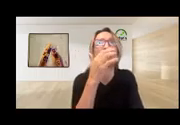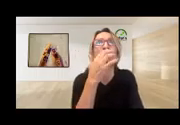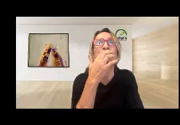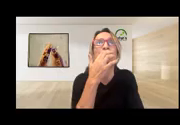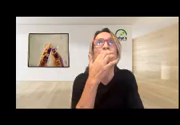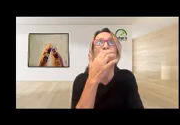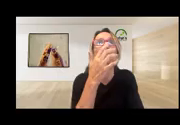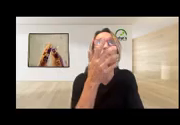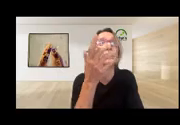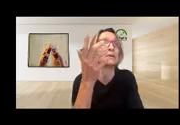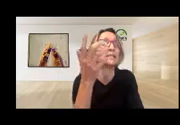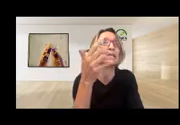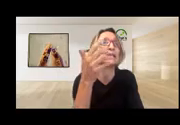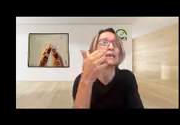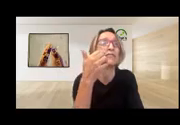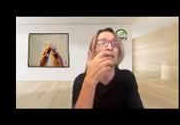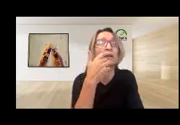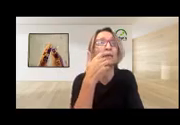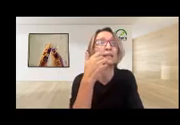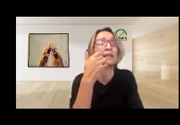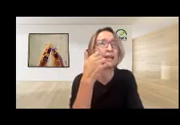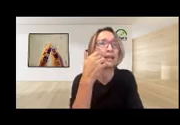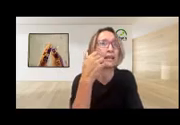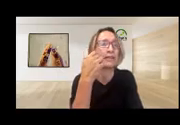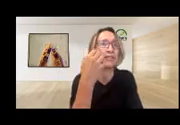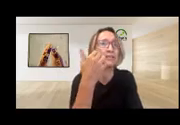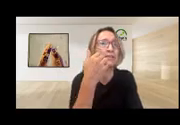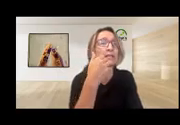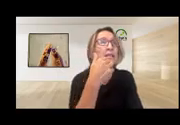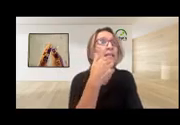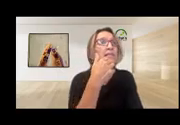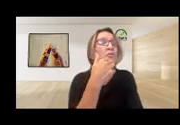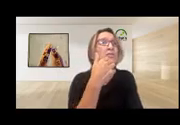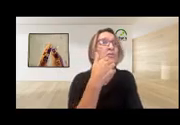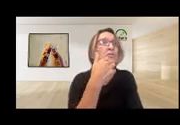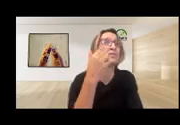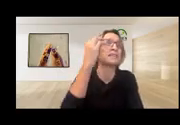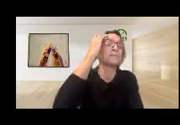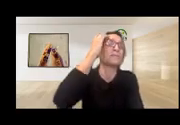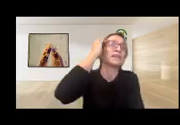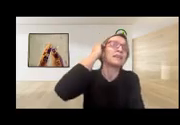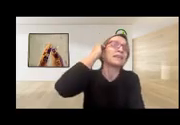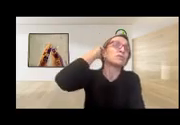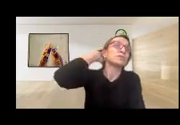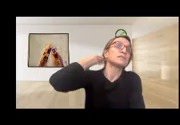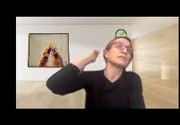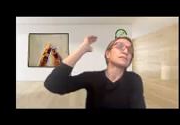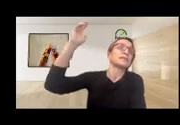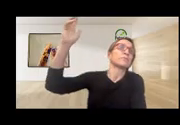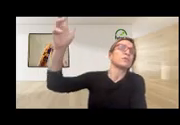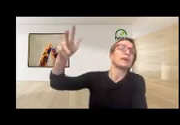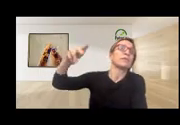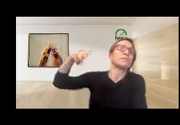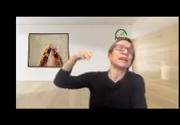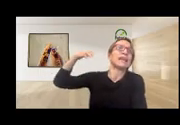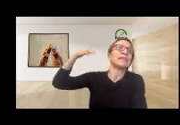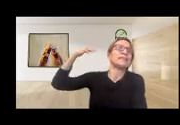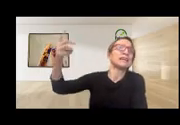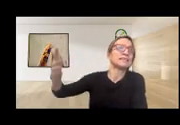y se dieron cuenta que con una primera visita que efectivamente era la defensa de un mastodonte. Y entonces